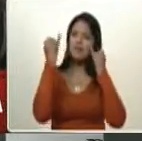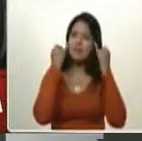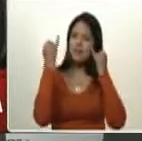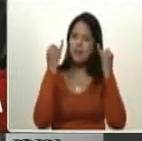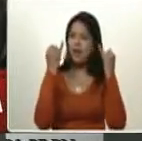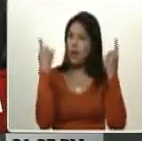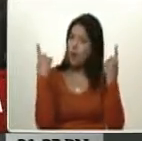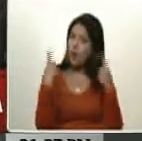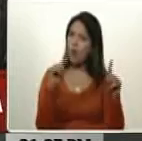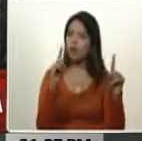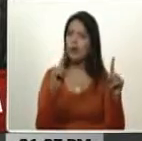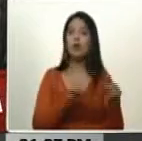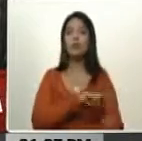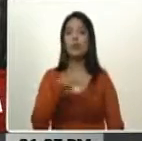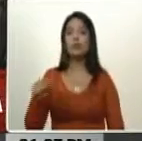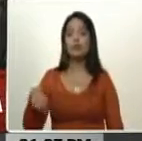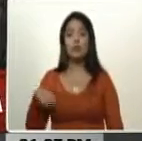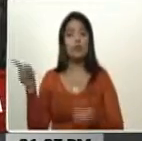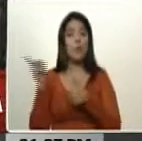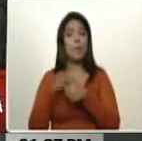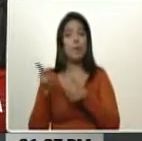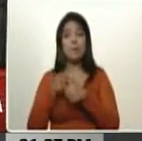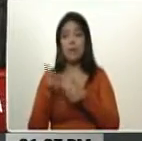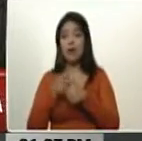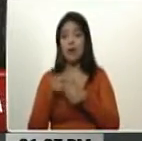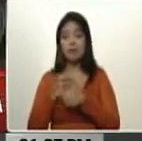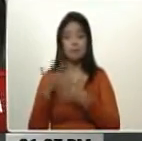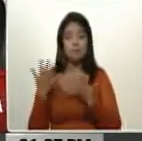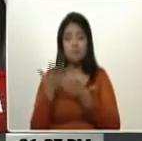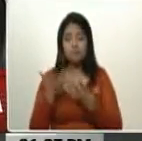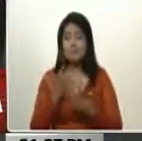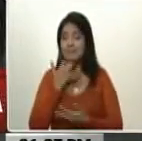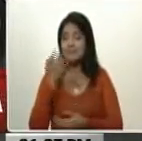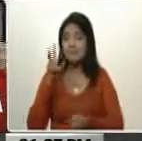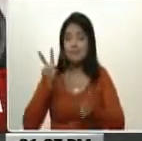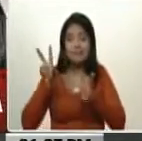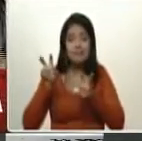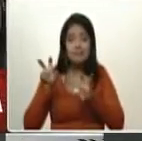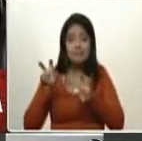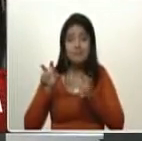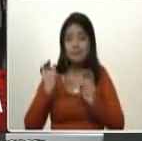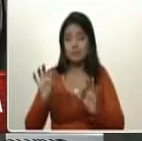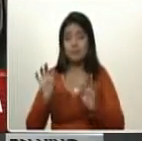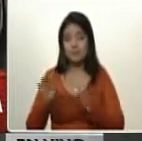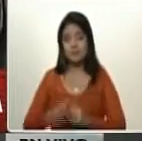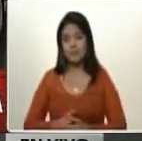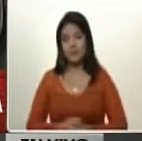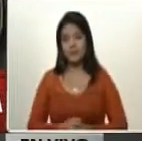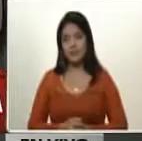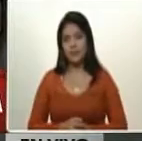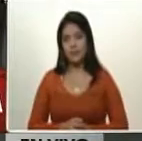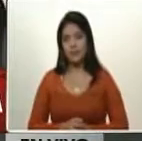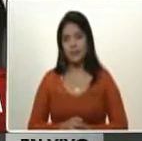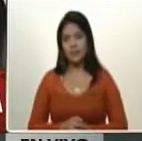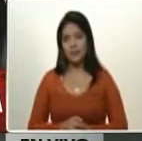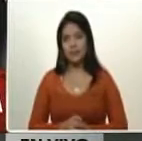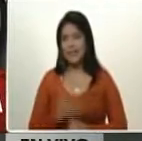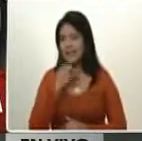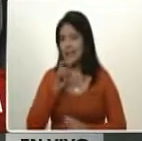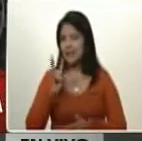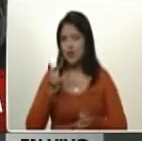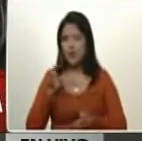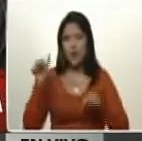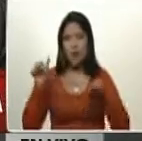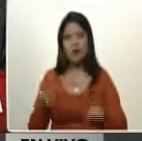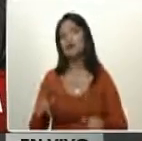tenido, nosotros partimos de un elemento casi inédito, Pedro, casi inédito,